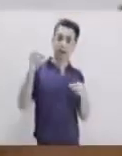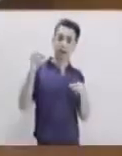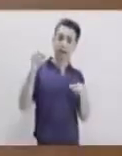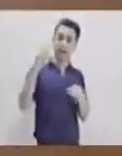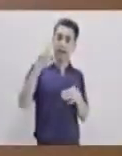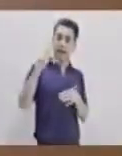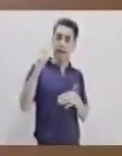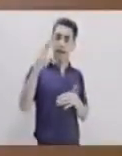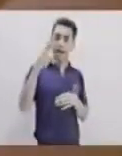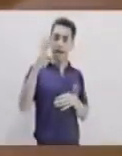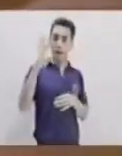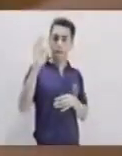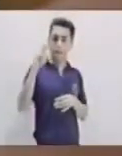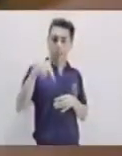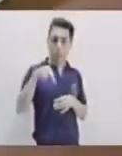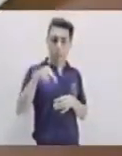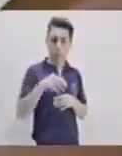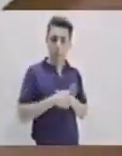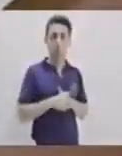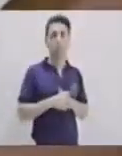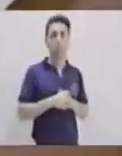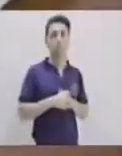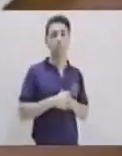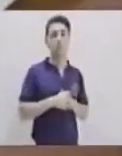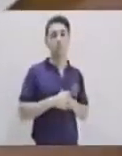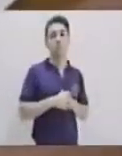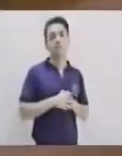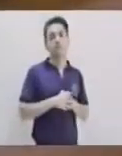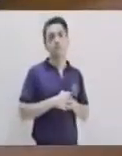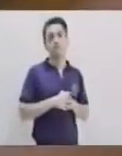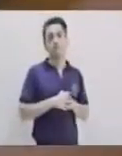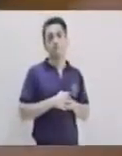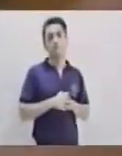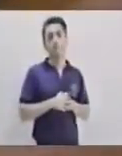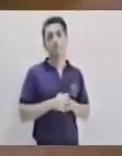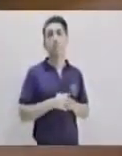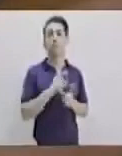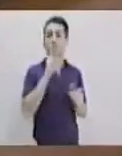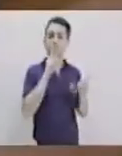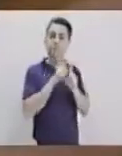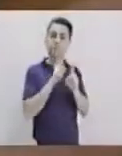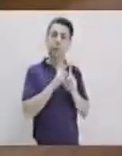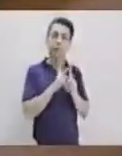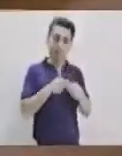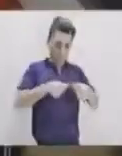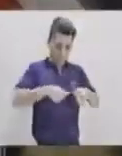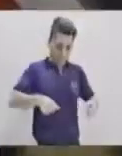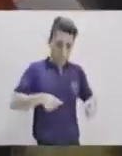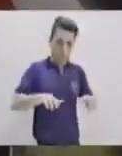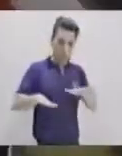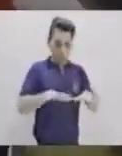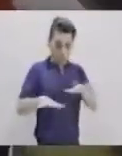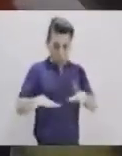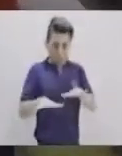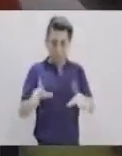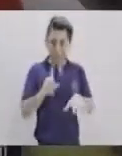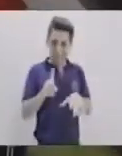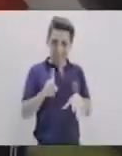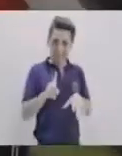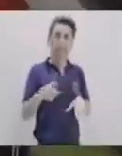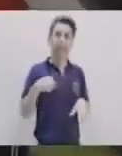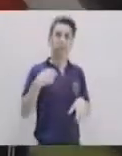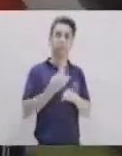para poder calcar, ¿verdad? Papel carbón, y vamos a pegar para que no se mueva nuestro diseño.